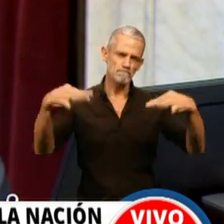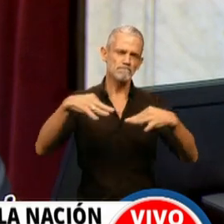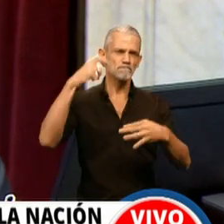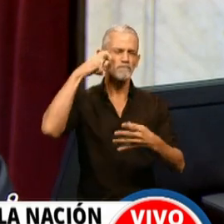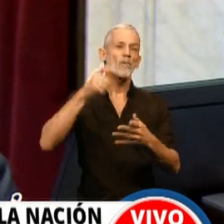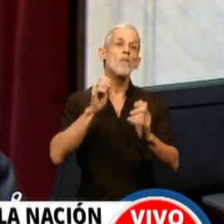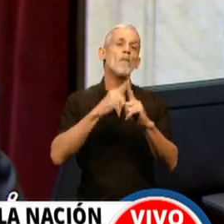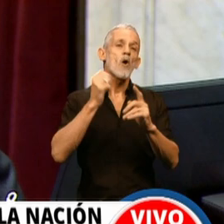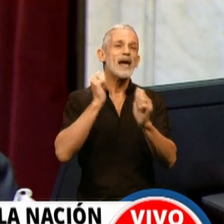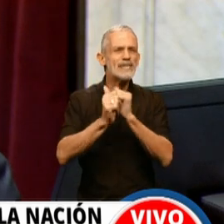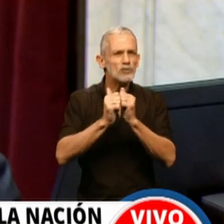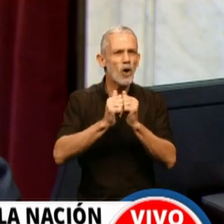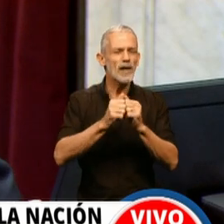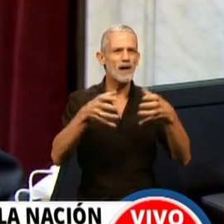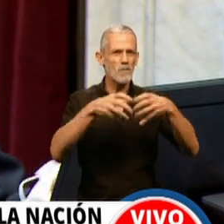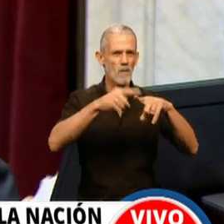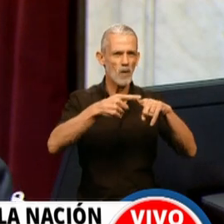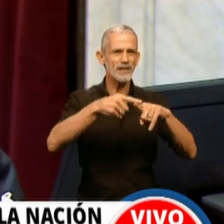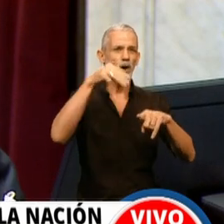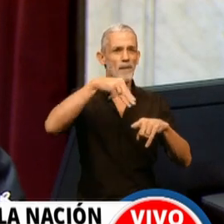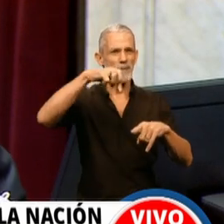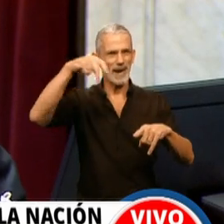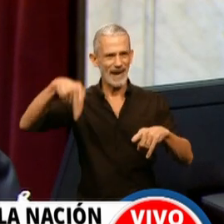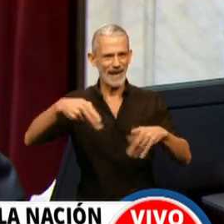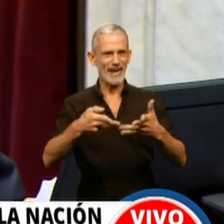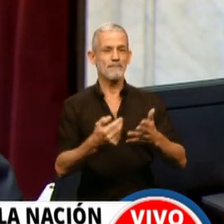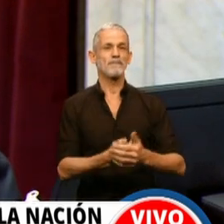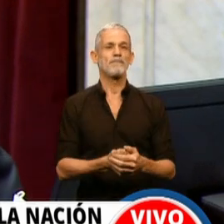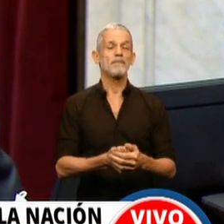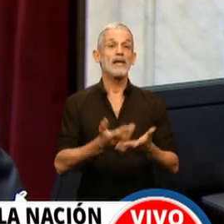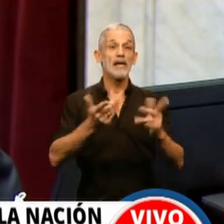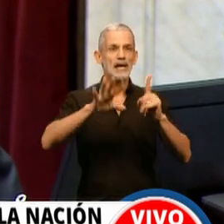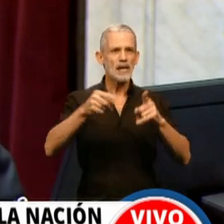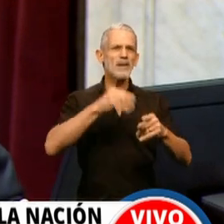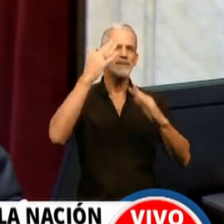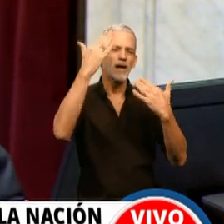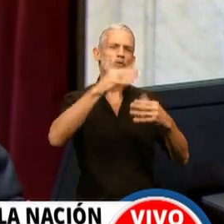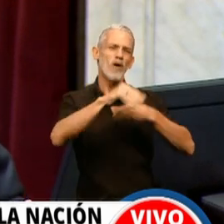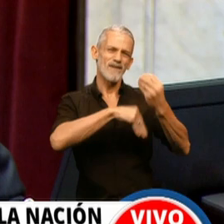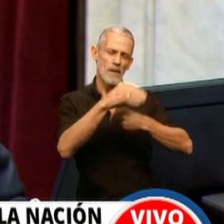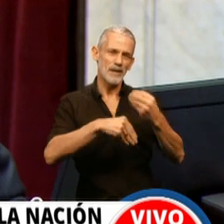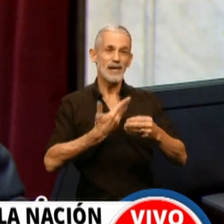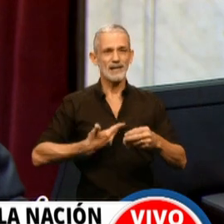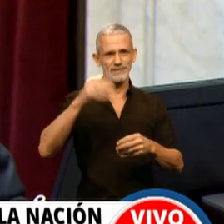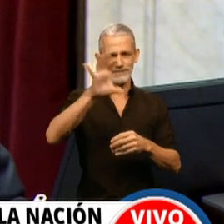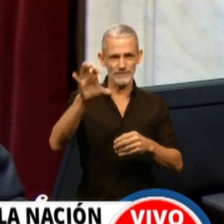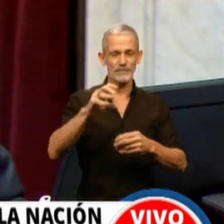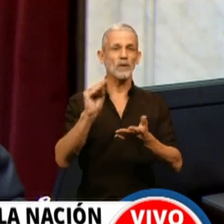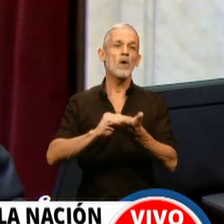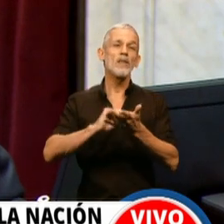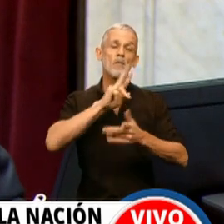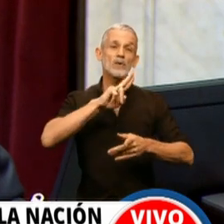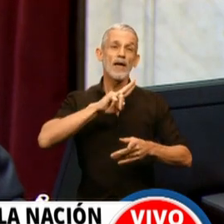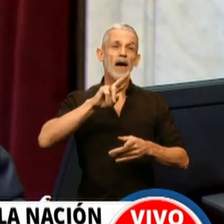por la historia del movimiento popular neuquino y un saludo también a la familia y al gobernador diputada